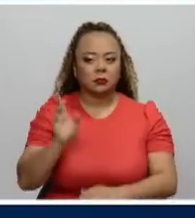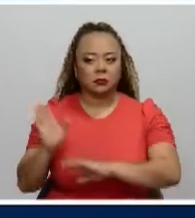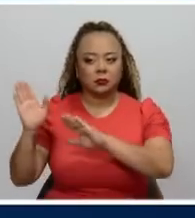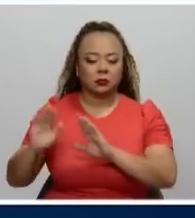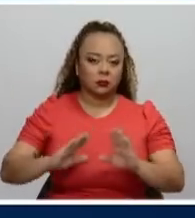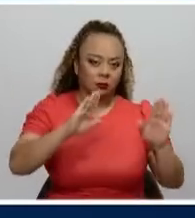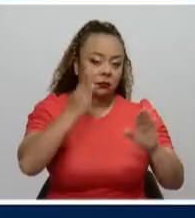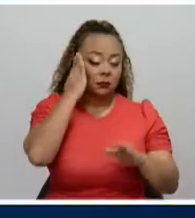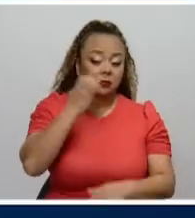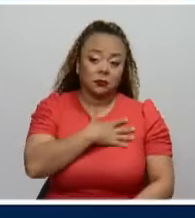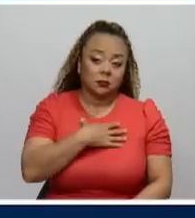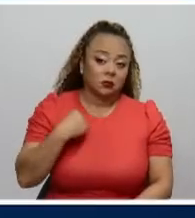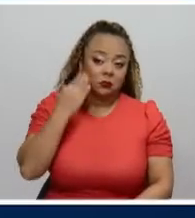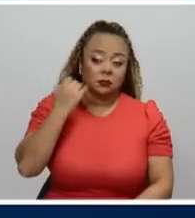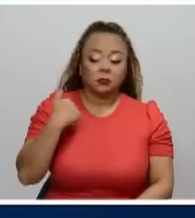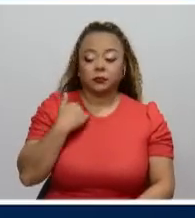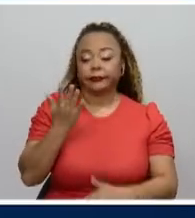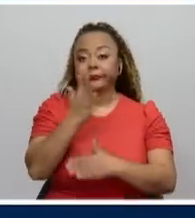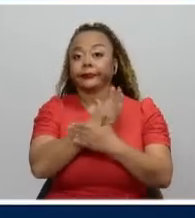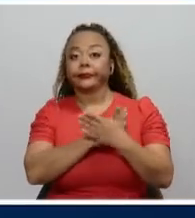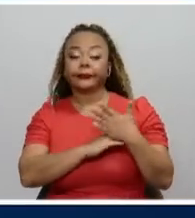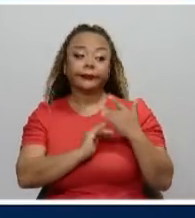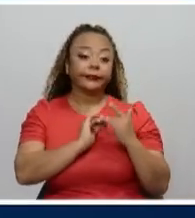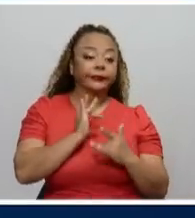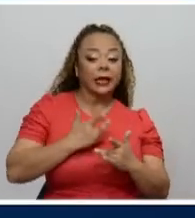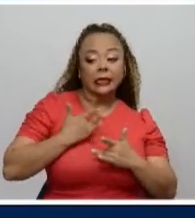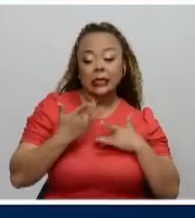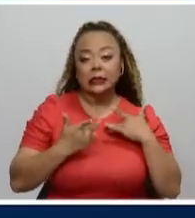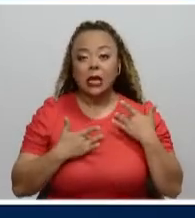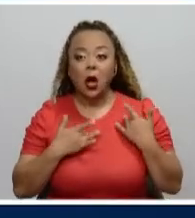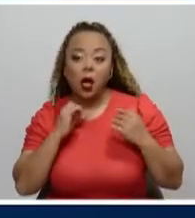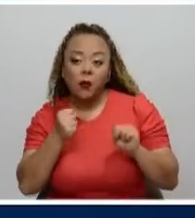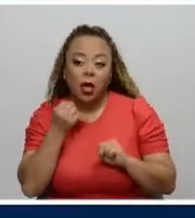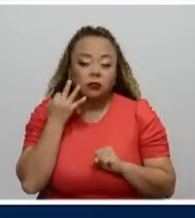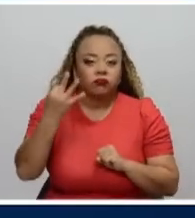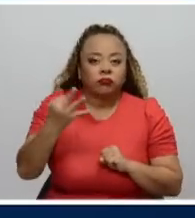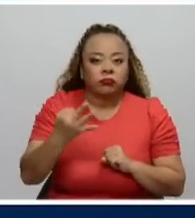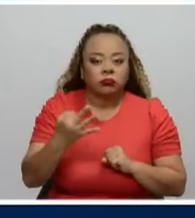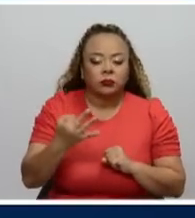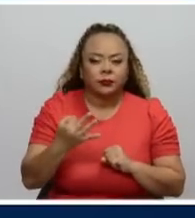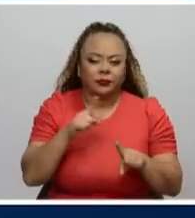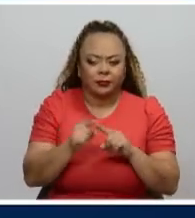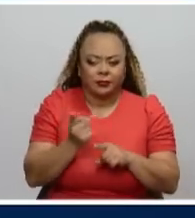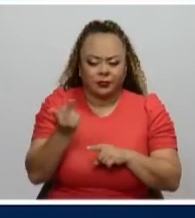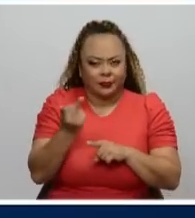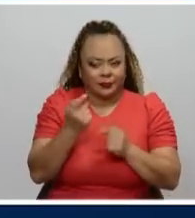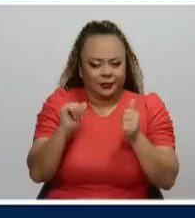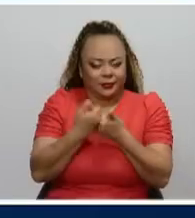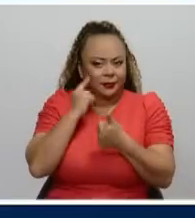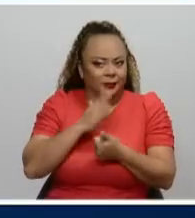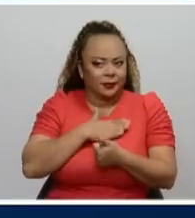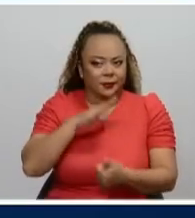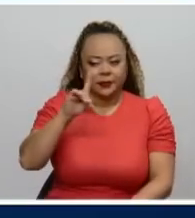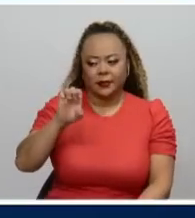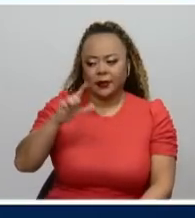porque les gusta porque hay algo en una sensación ahí de que puede que llegue a ser pero estos dos porteros para mí o sea yo